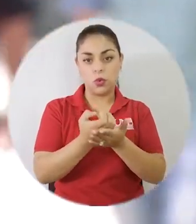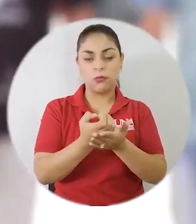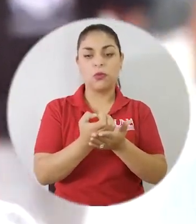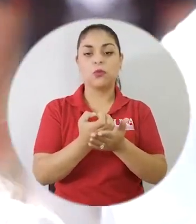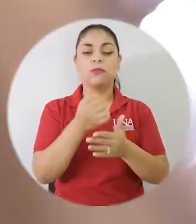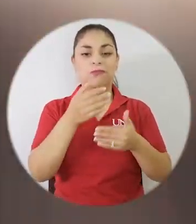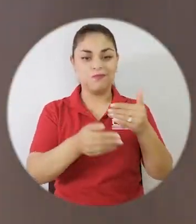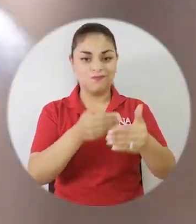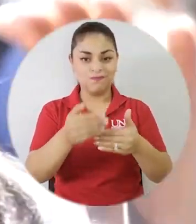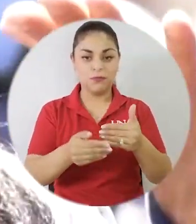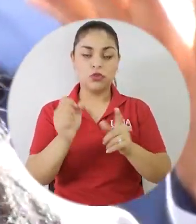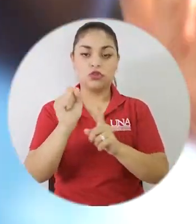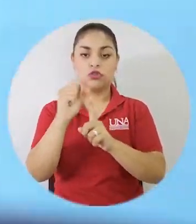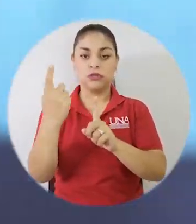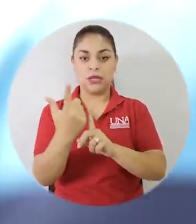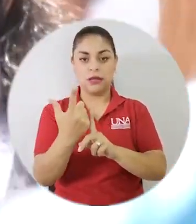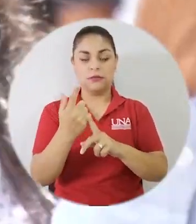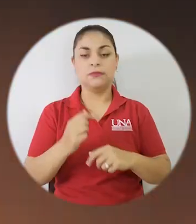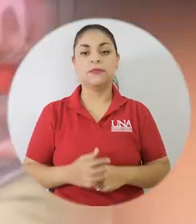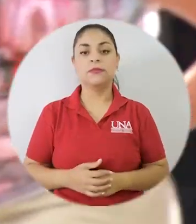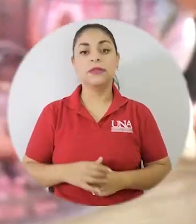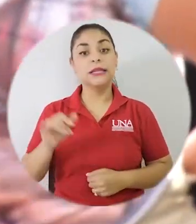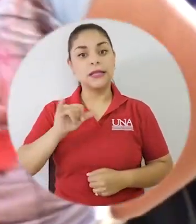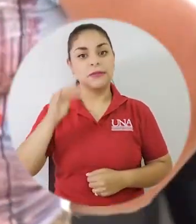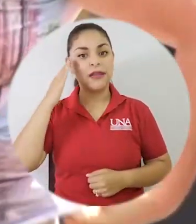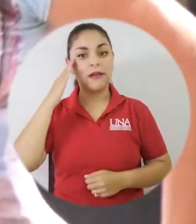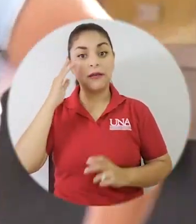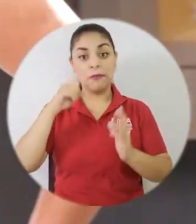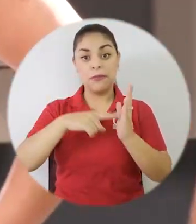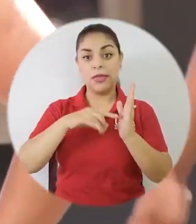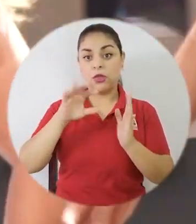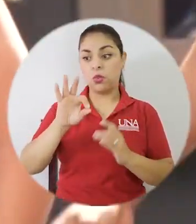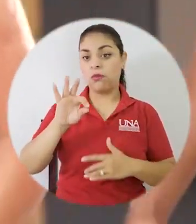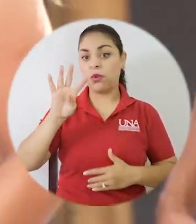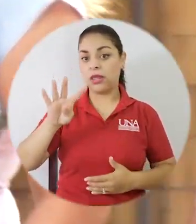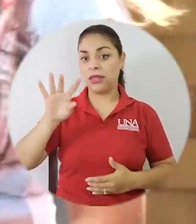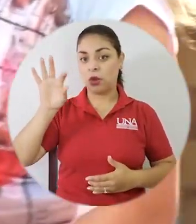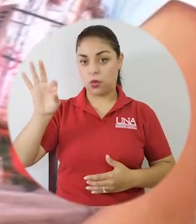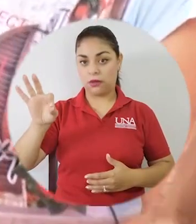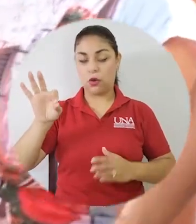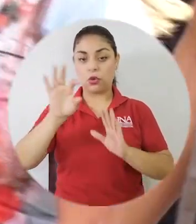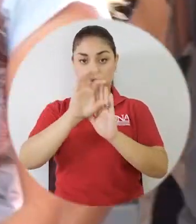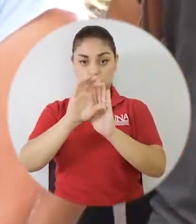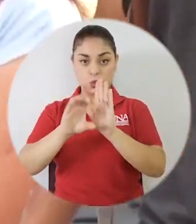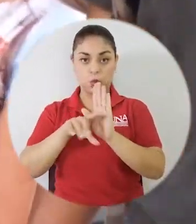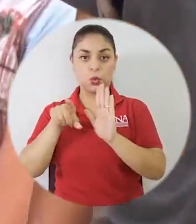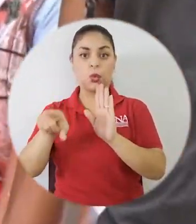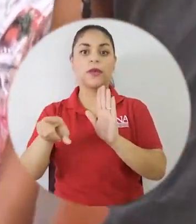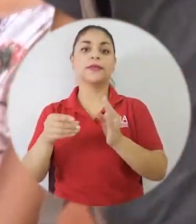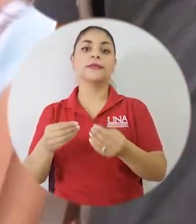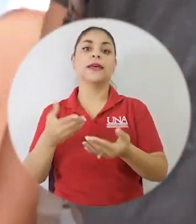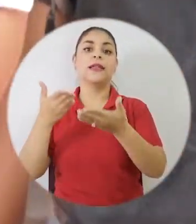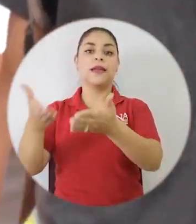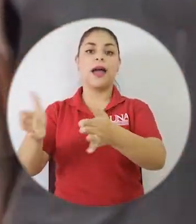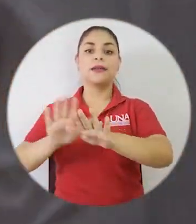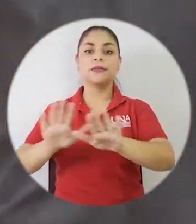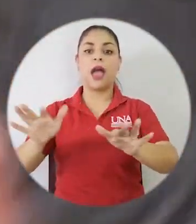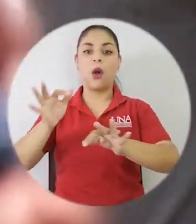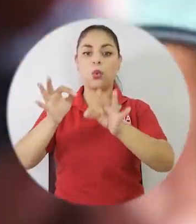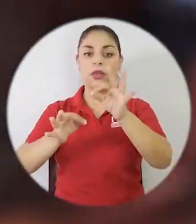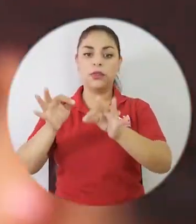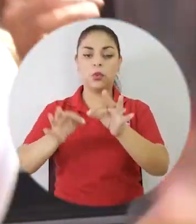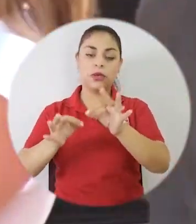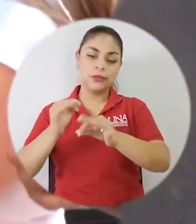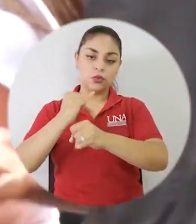mencionar que con la constituyente de 1949 se le da un marco jurídico institucional,